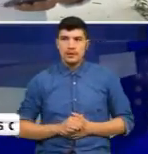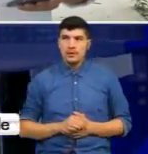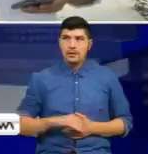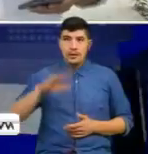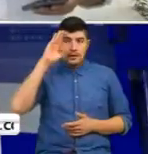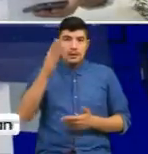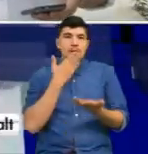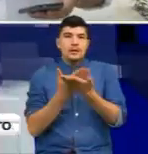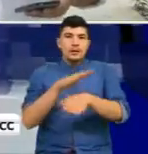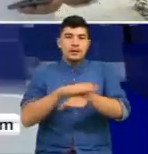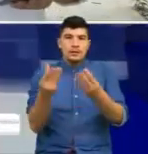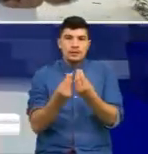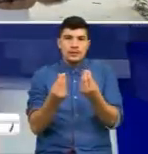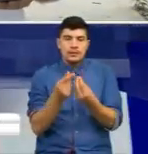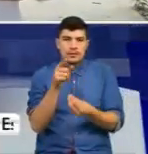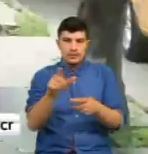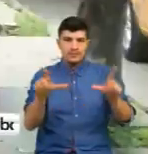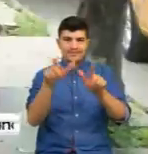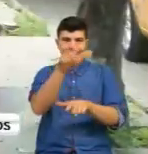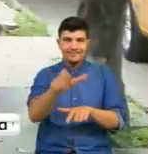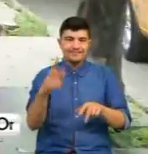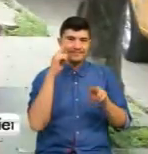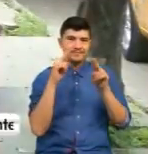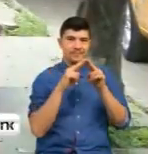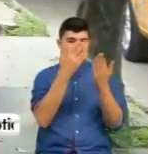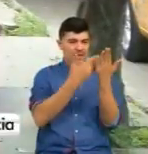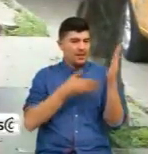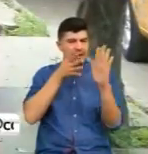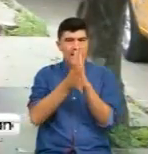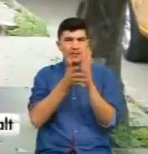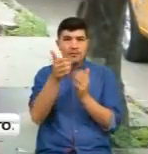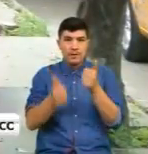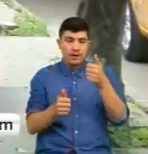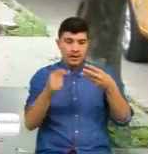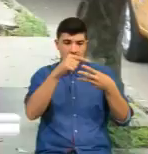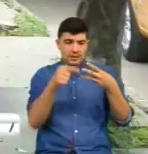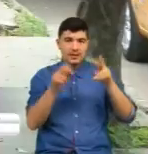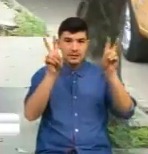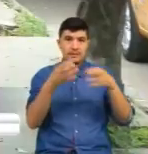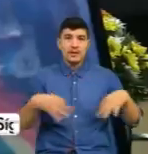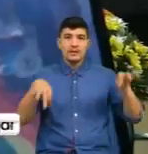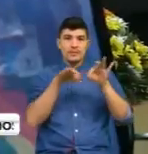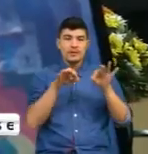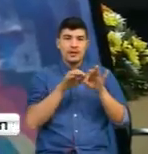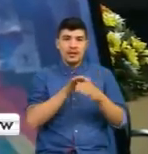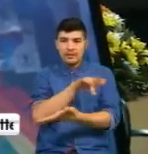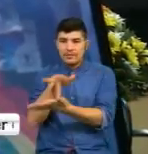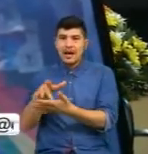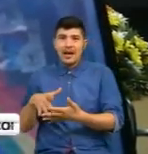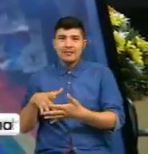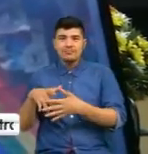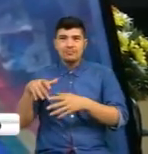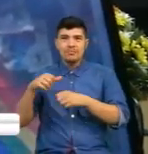Hola, muy buenas tardes, compañeros en estudio y televidentes. Pues el informe detalla tres grandes puntos que fueron sacados luego de la visita del